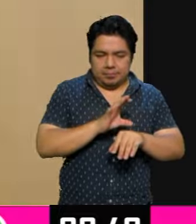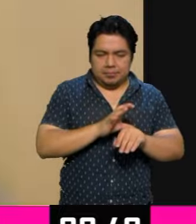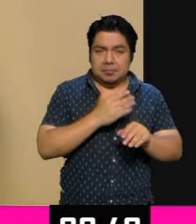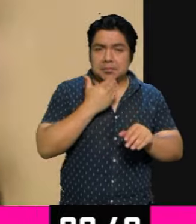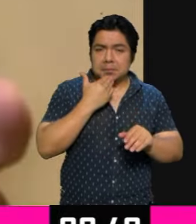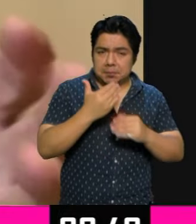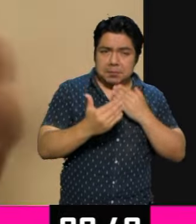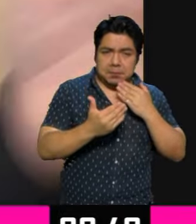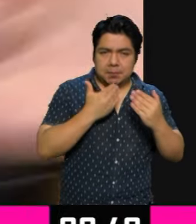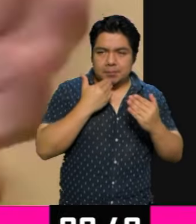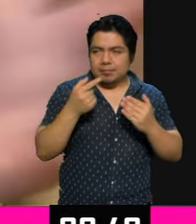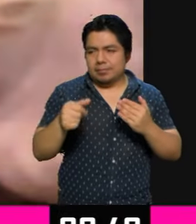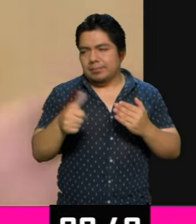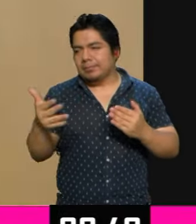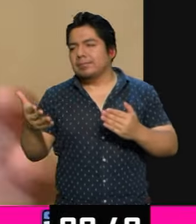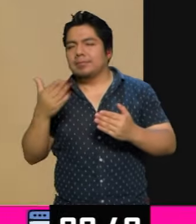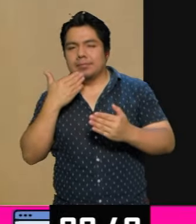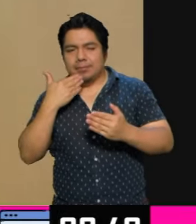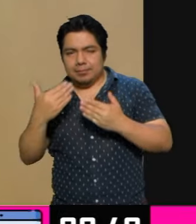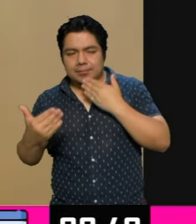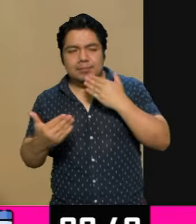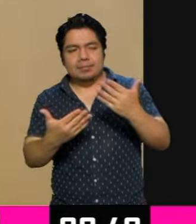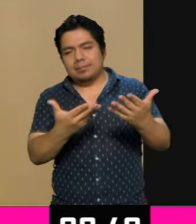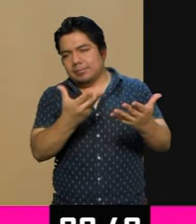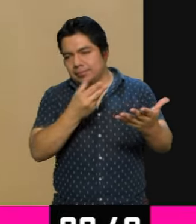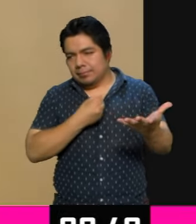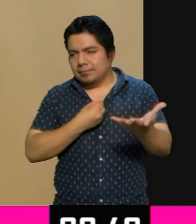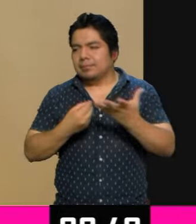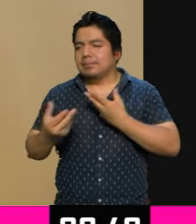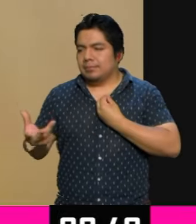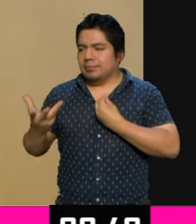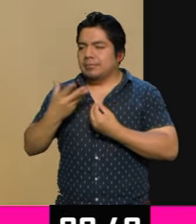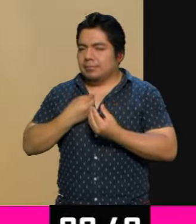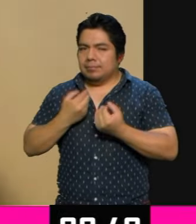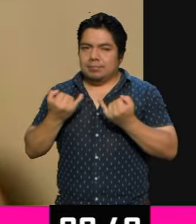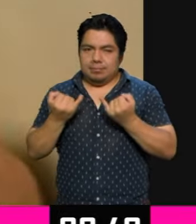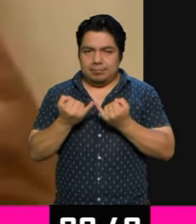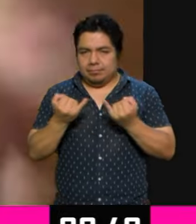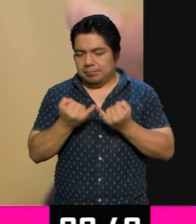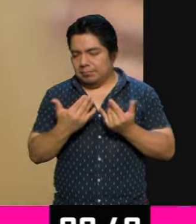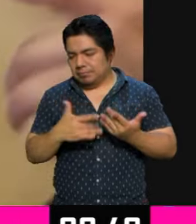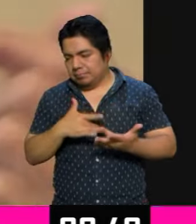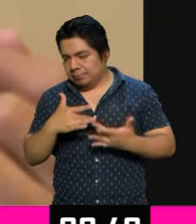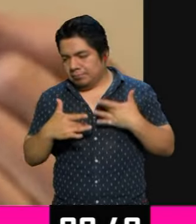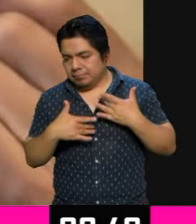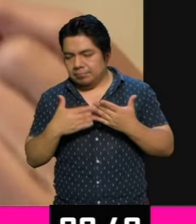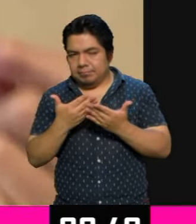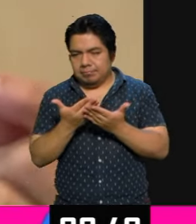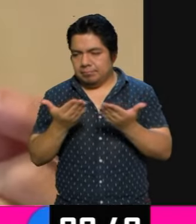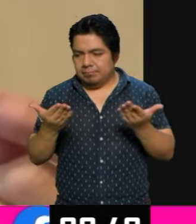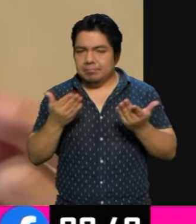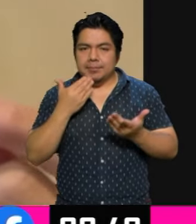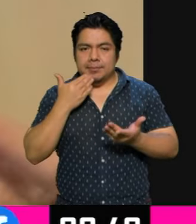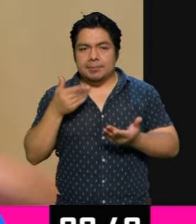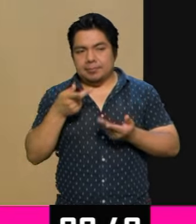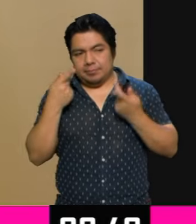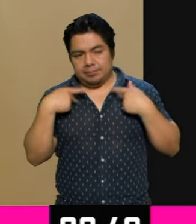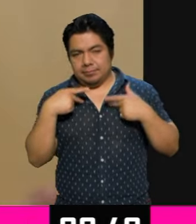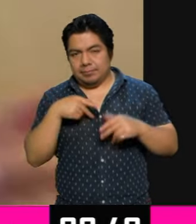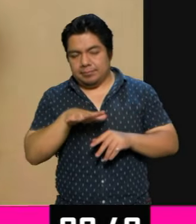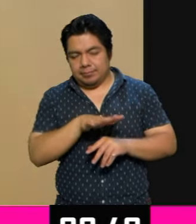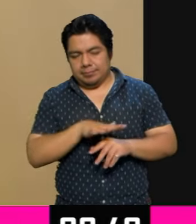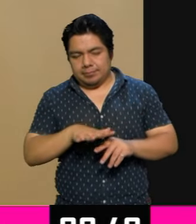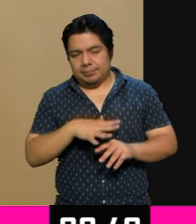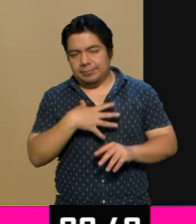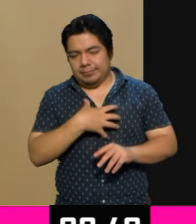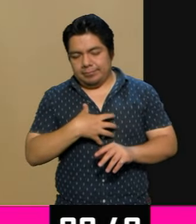traer cierta energía que va bien y eso promueve que me vaya bien y que la gente a mi alrededor esté contenta. Pero si